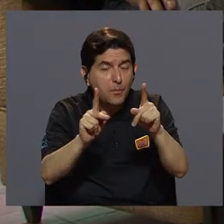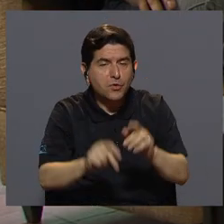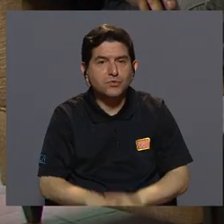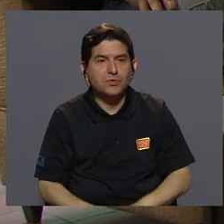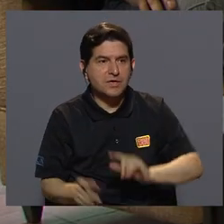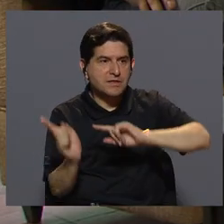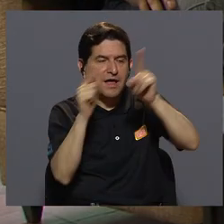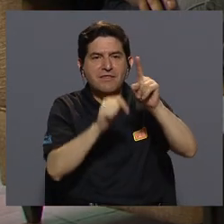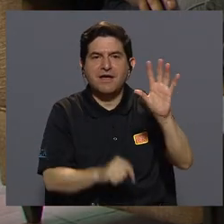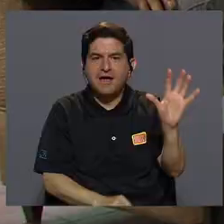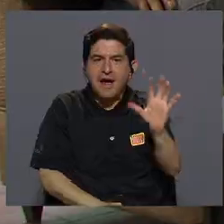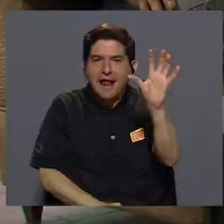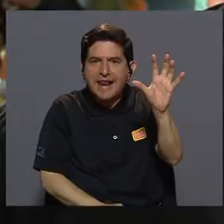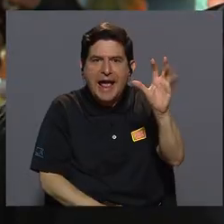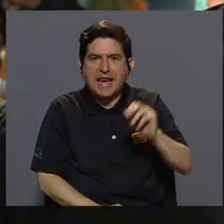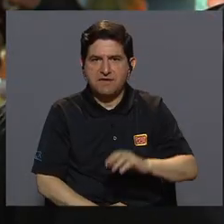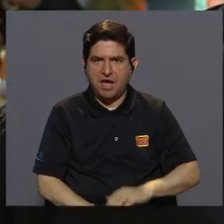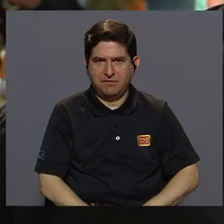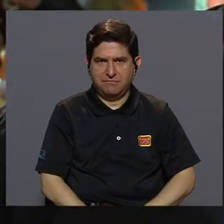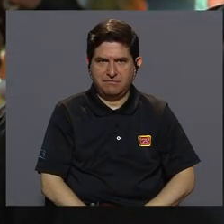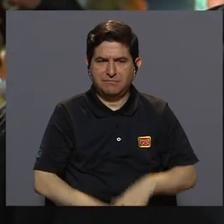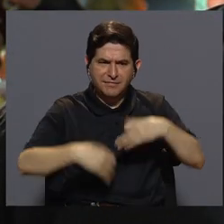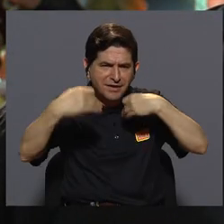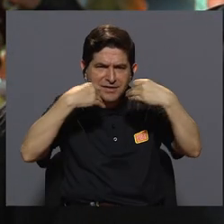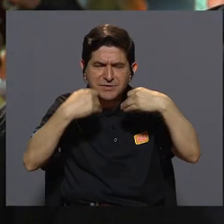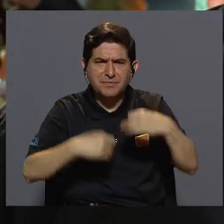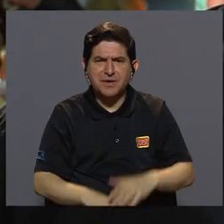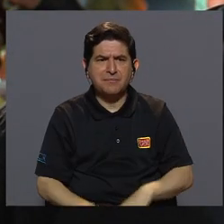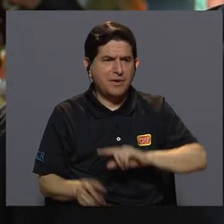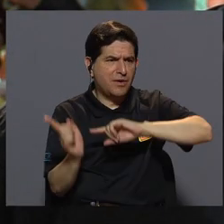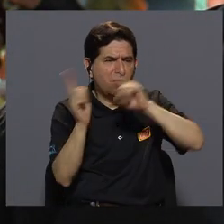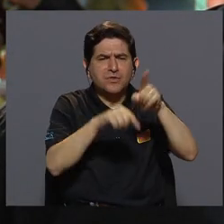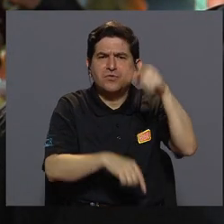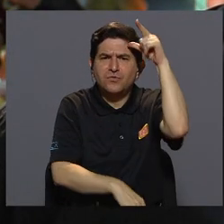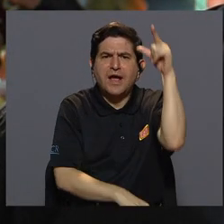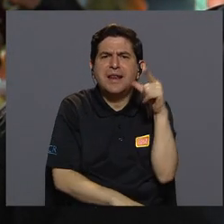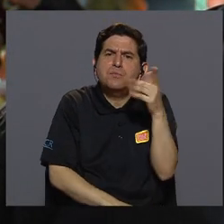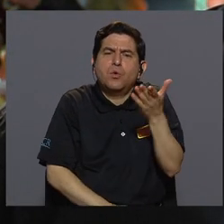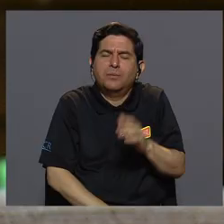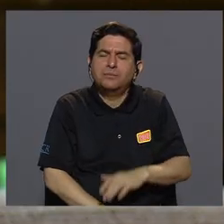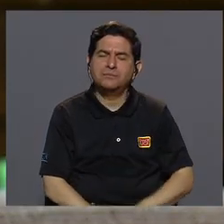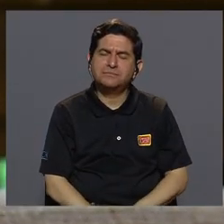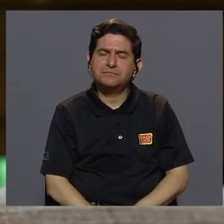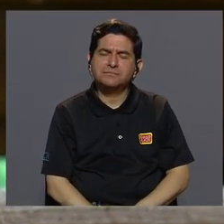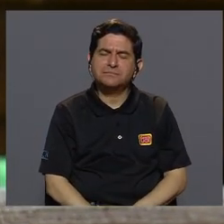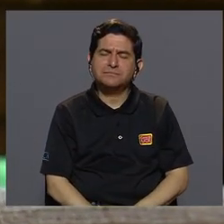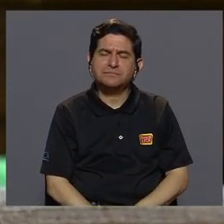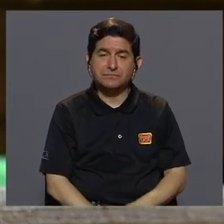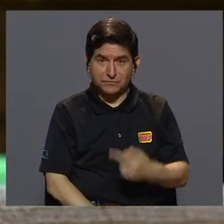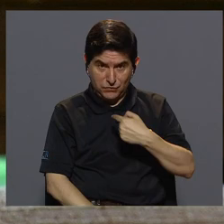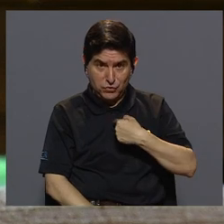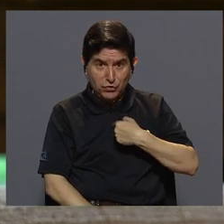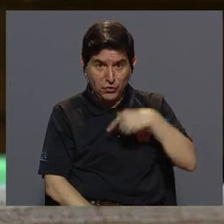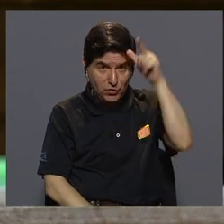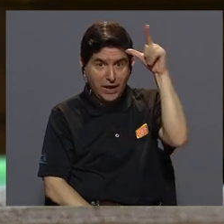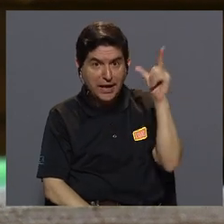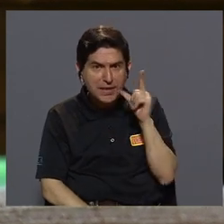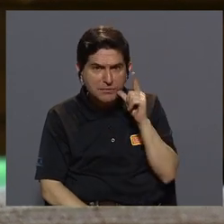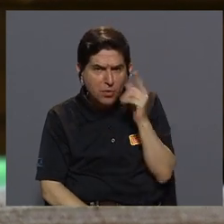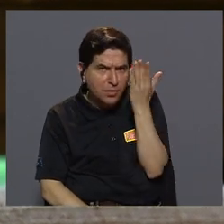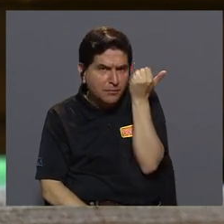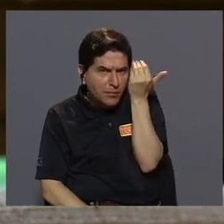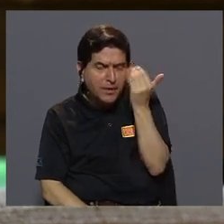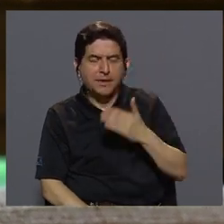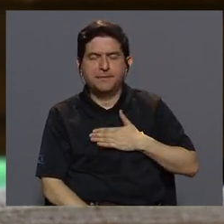posibilidad de ir al Caribe. Cuéntenos cómo fue que usted llegó a Limón. Bueno, yo llegué a Limón